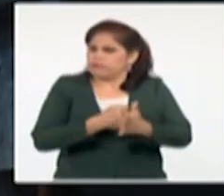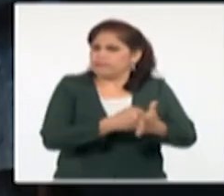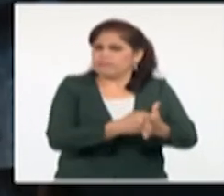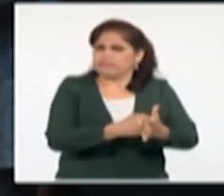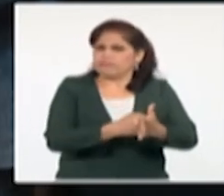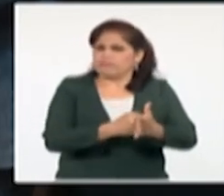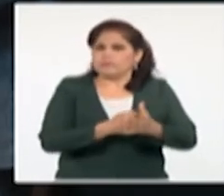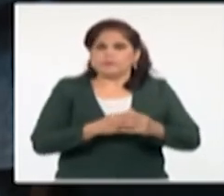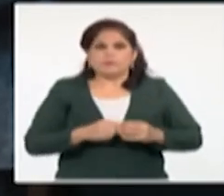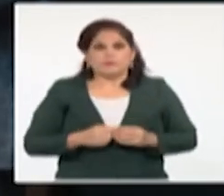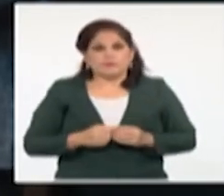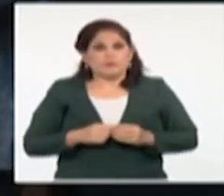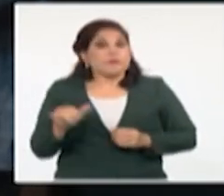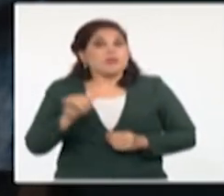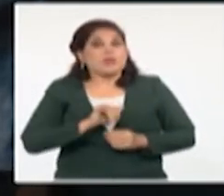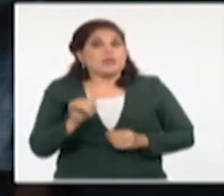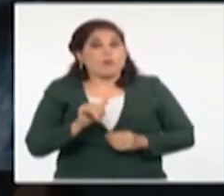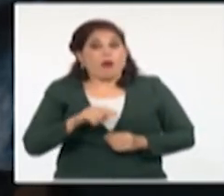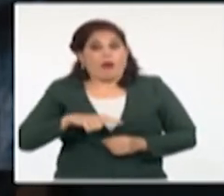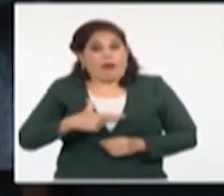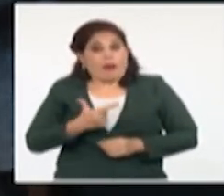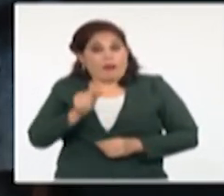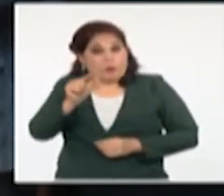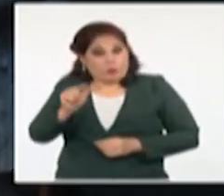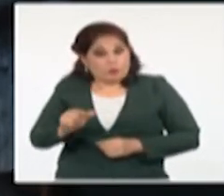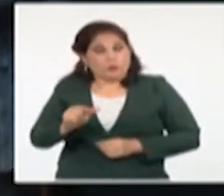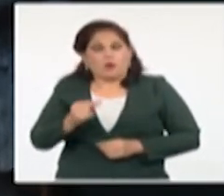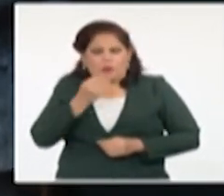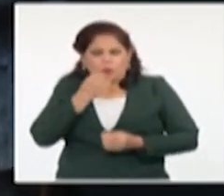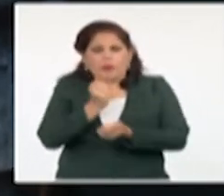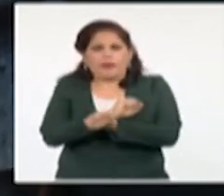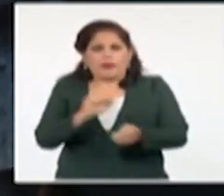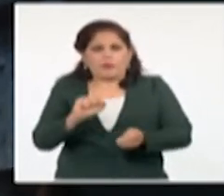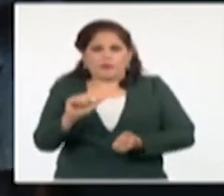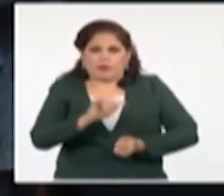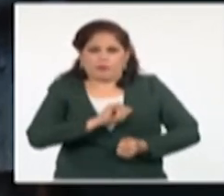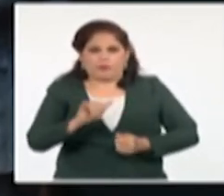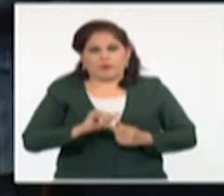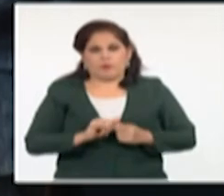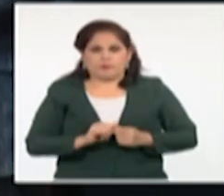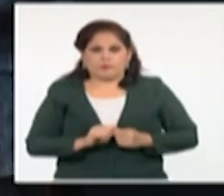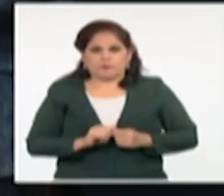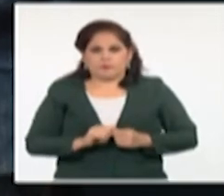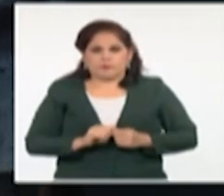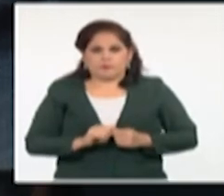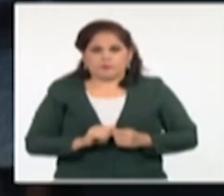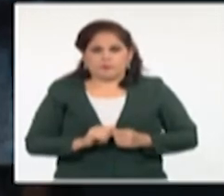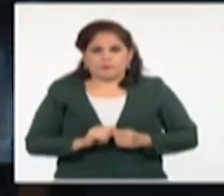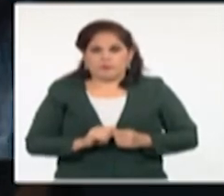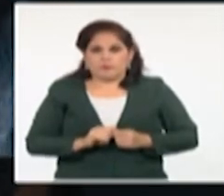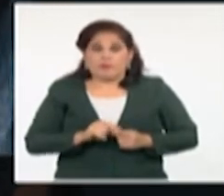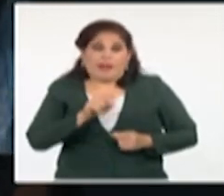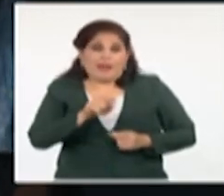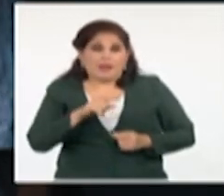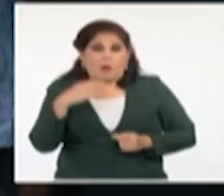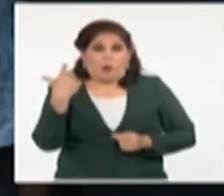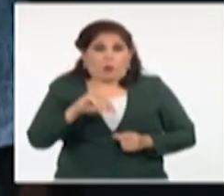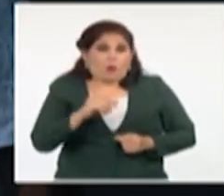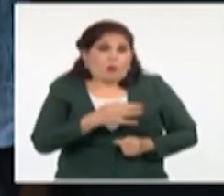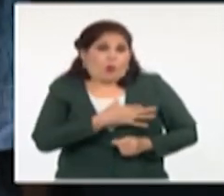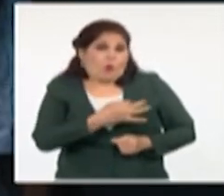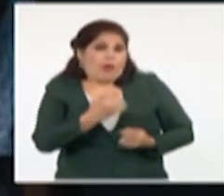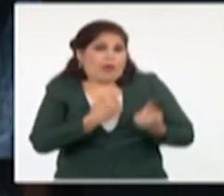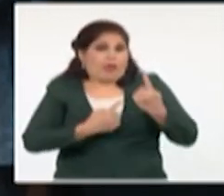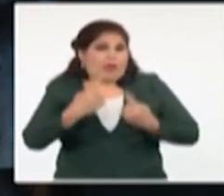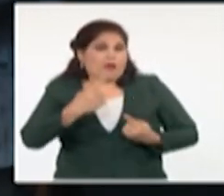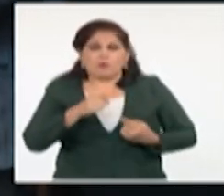cuestionadora, también enaltecedora y emancipadora. Someterla a la censura subjetiva y cobarde es un